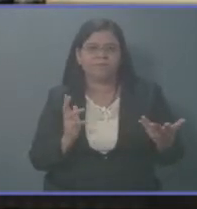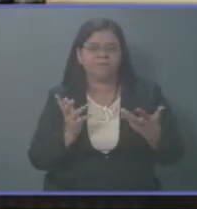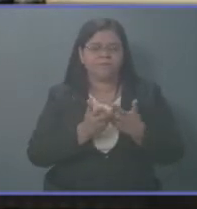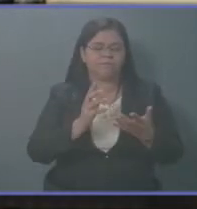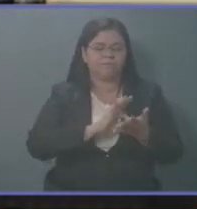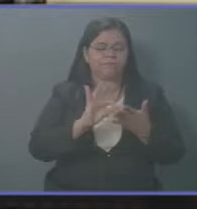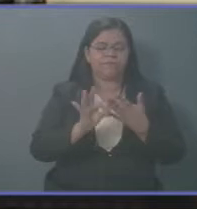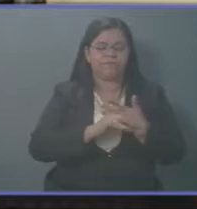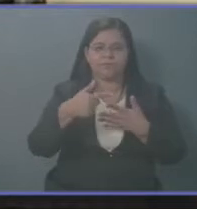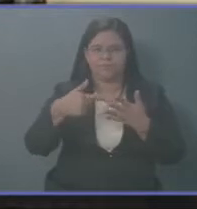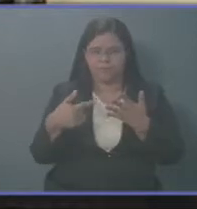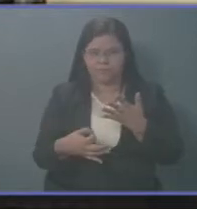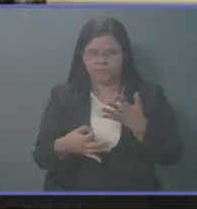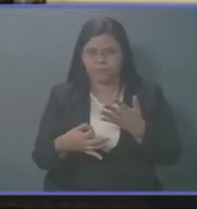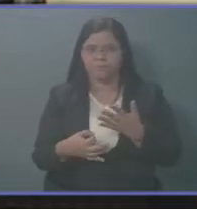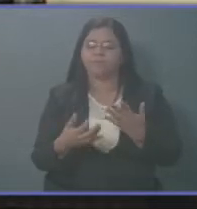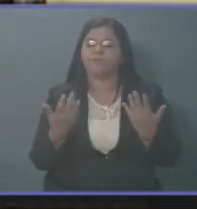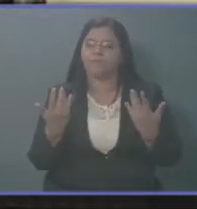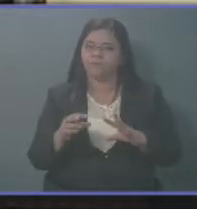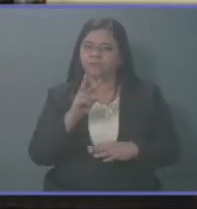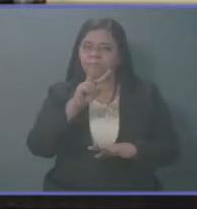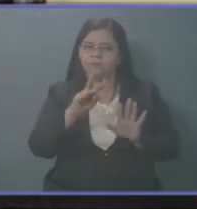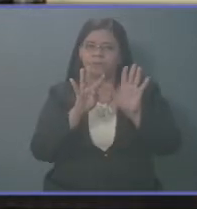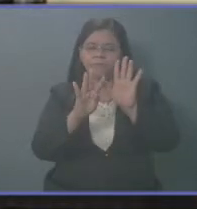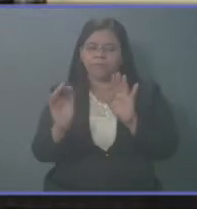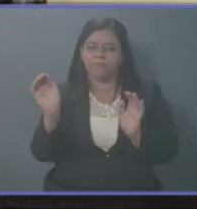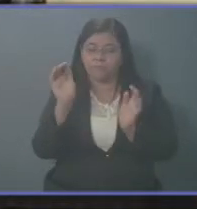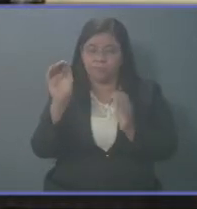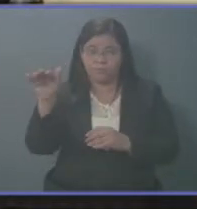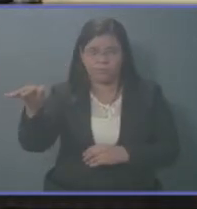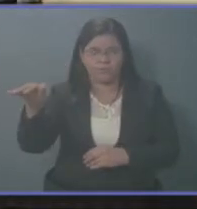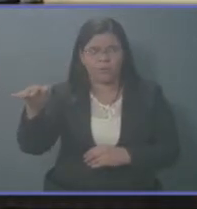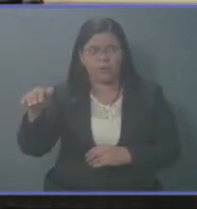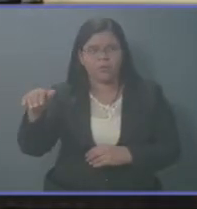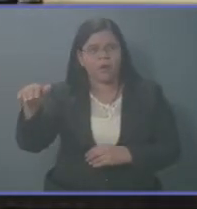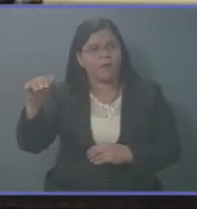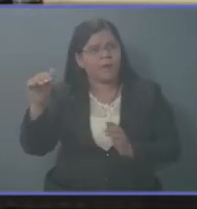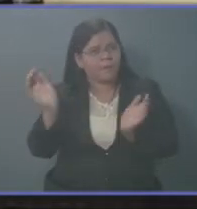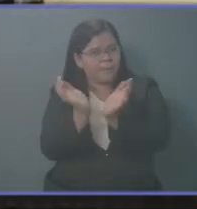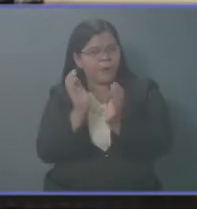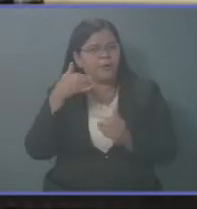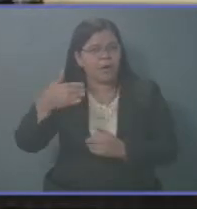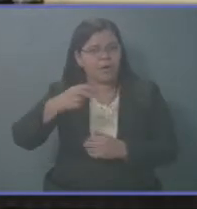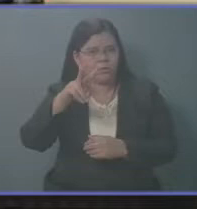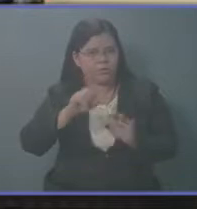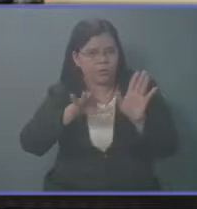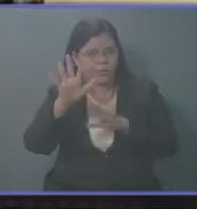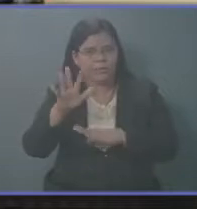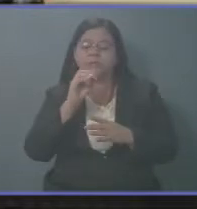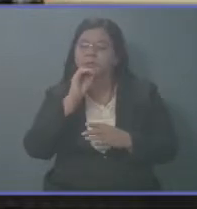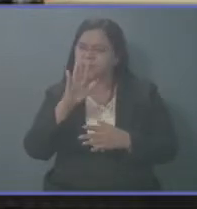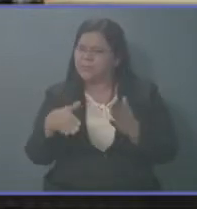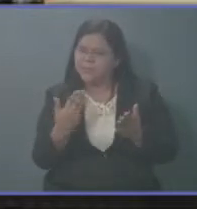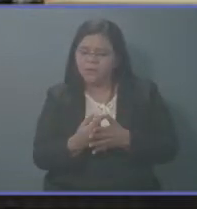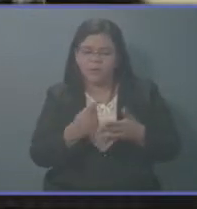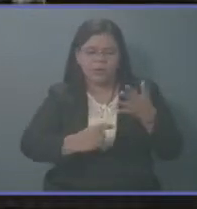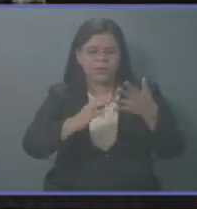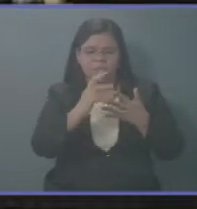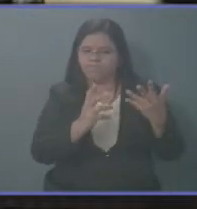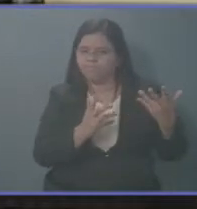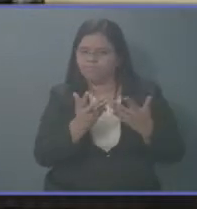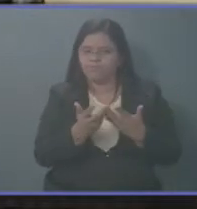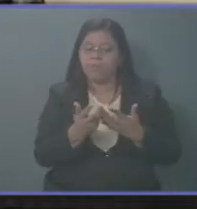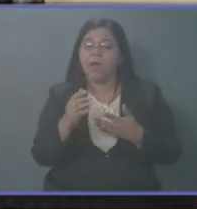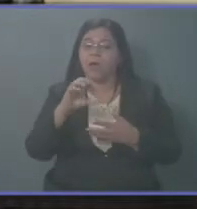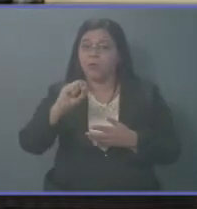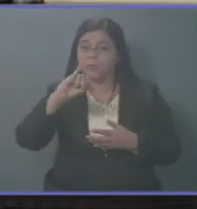de ley que quieren aprobar. Sentencia del 29 del 5 de 2015, inciso 7 de 2006. Sobre la inconstitucionalidad por vicio de procedimiento de la